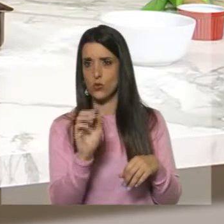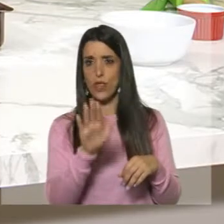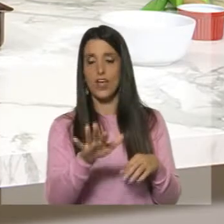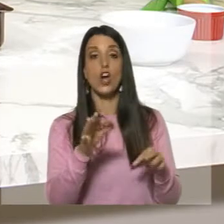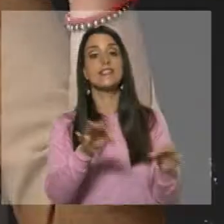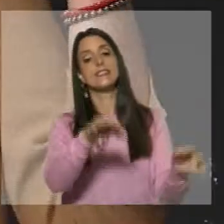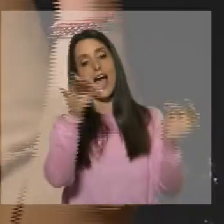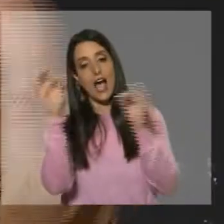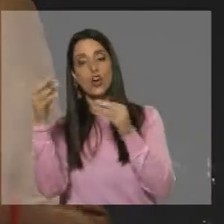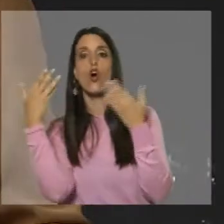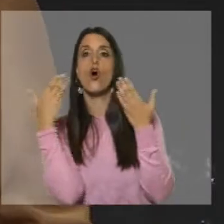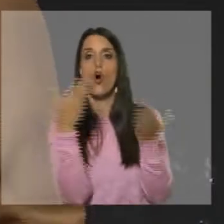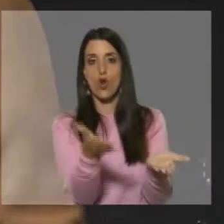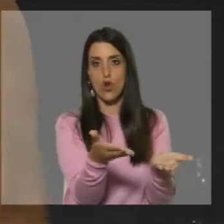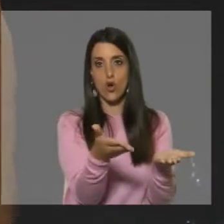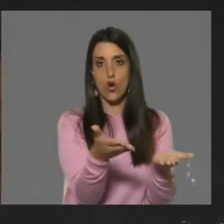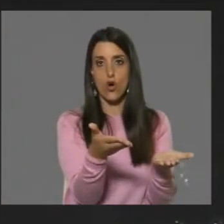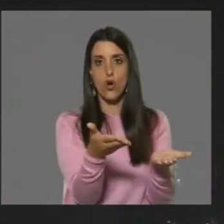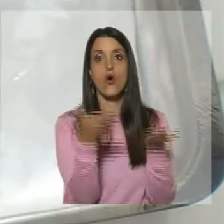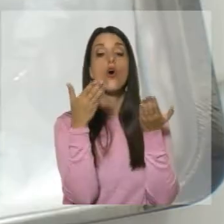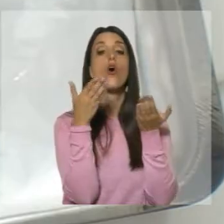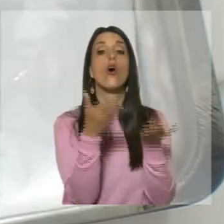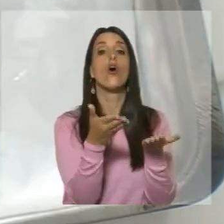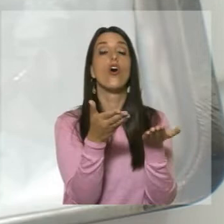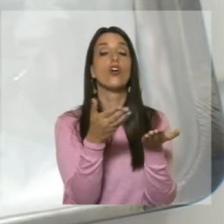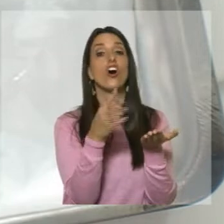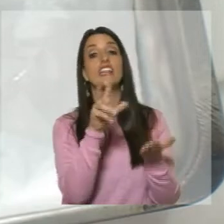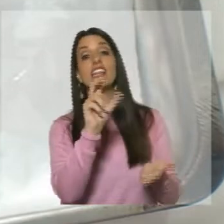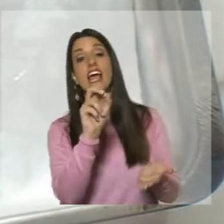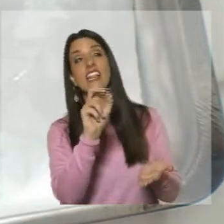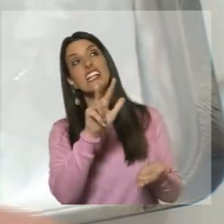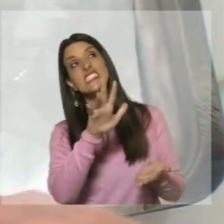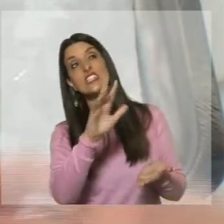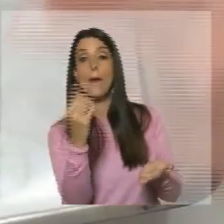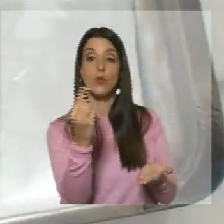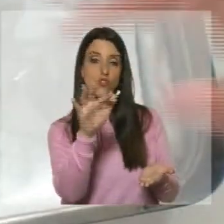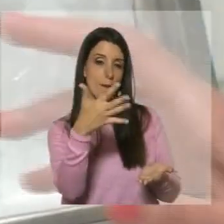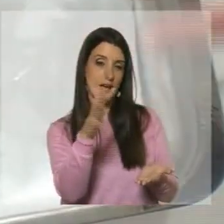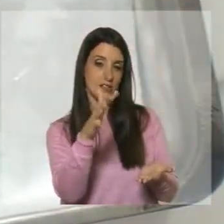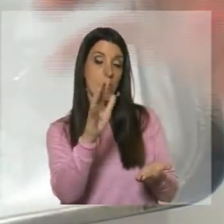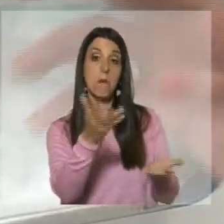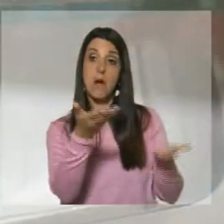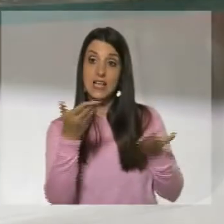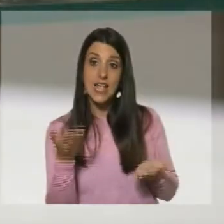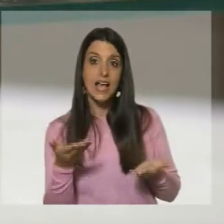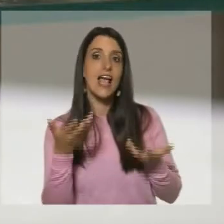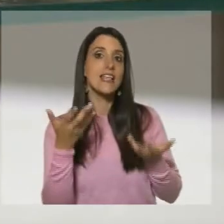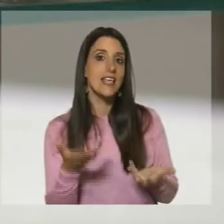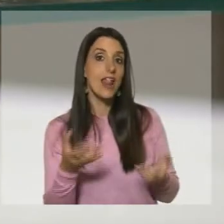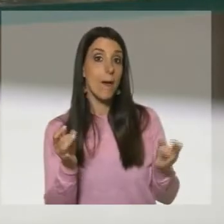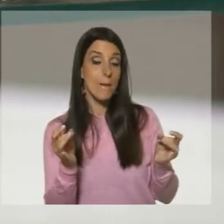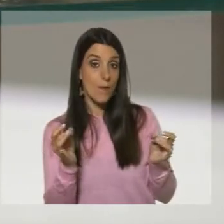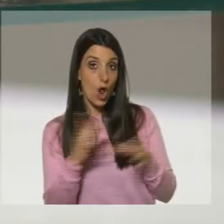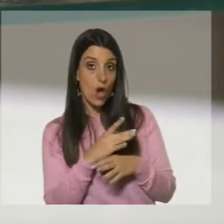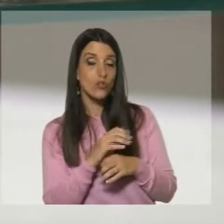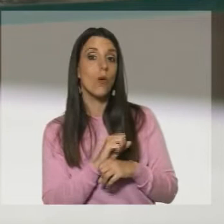film? Le sacas ¿y el lo film? Llevamos al horno? Y lo llevas al horno, te va a llevar unos 35 minutos más o menos. Perfecto. Y después lo sacás y si querés, cuando sale del horno,